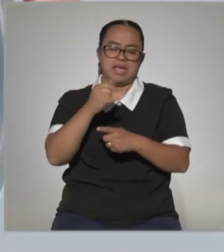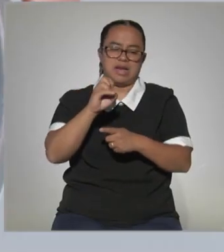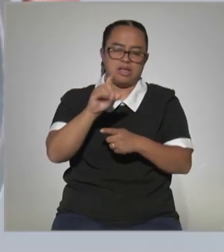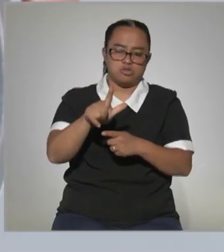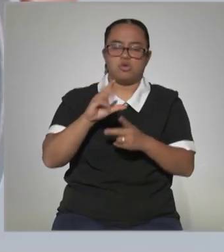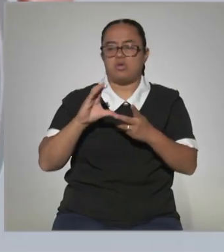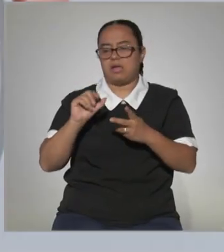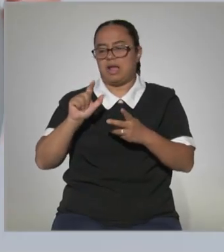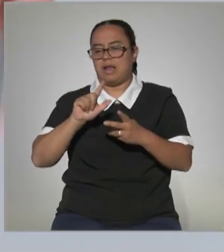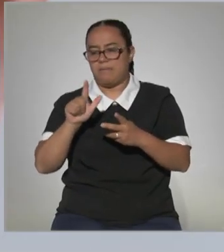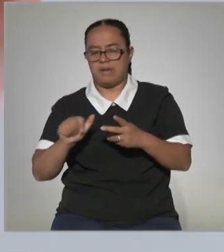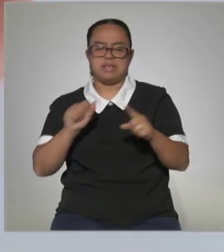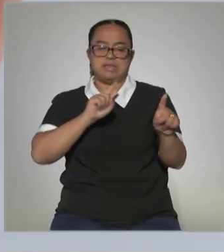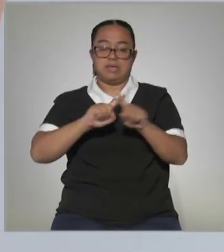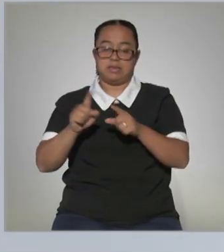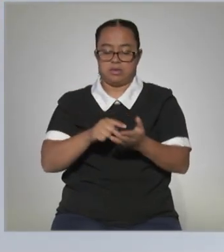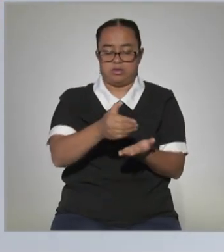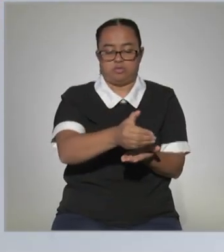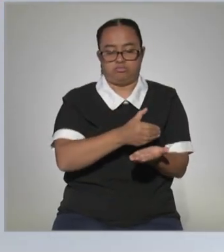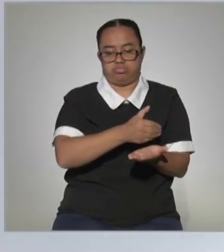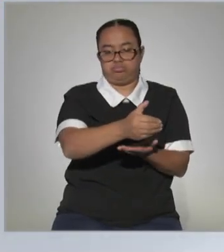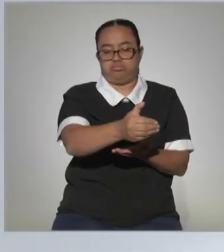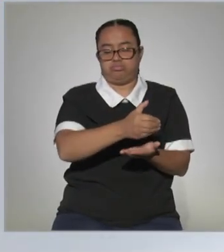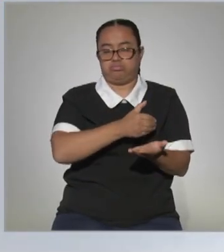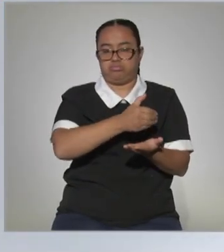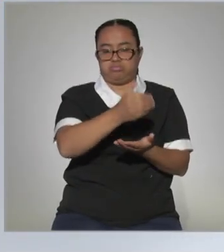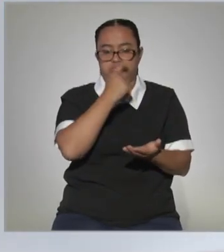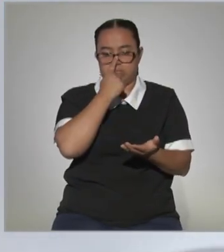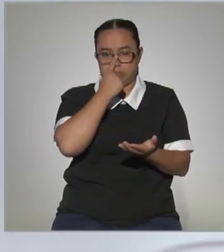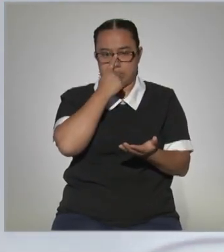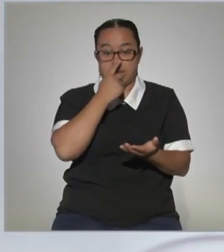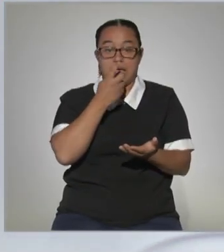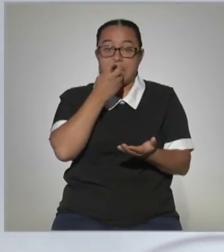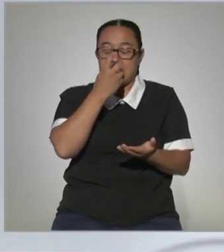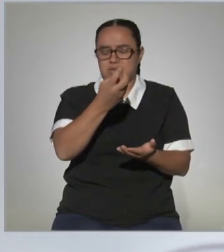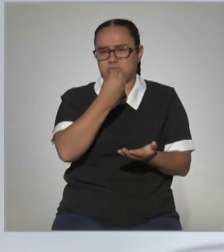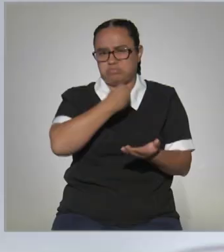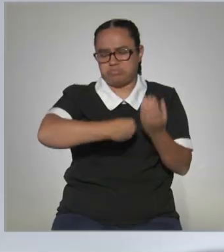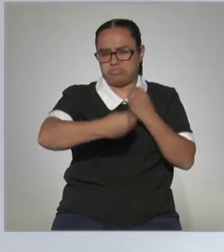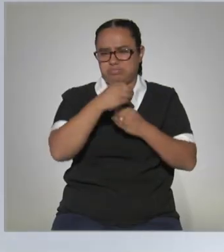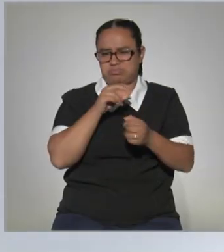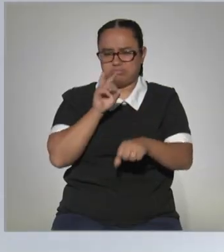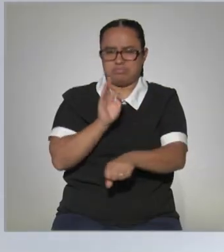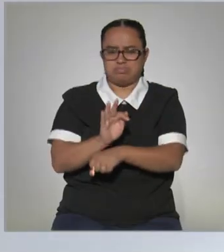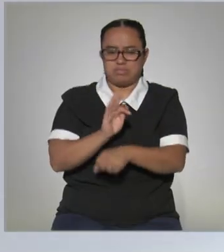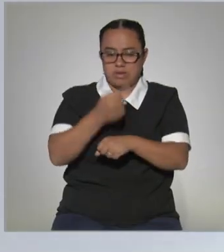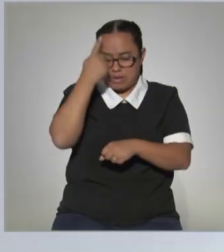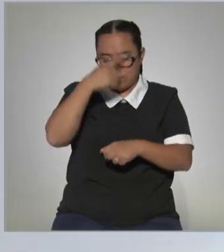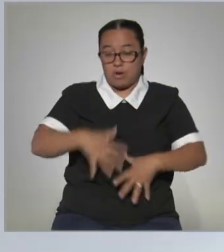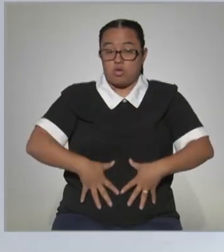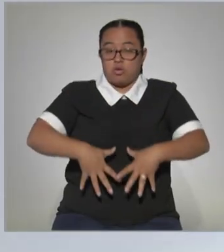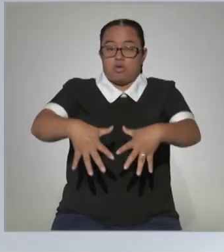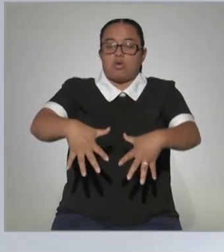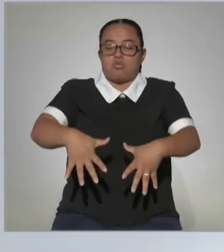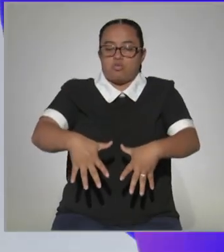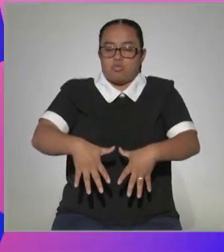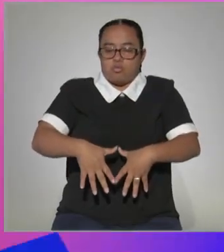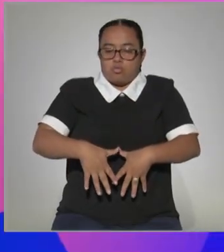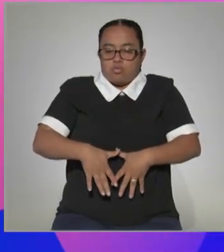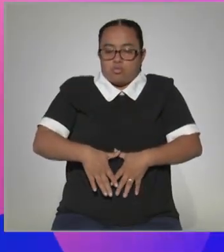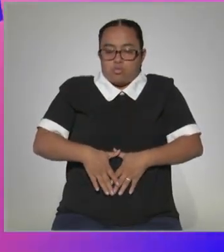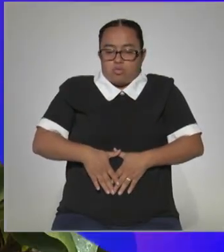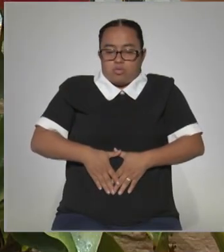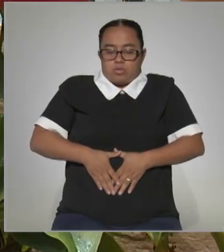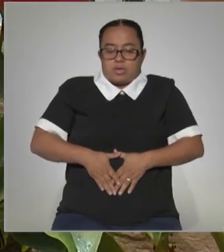calabaza. Todo eso se sofríe en ghee, que es un gran alimento que ayuda también a la desinflamación y ayuda a la